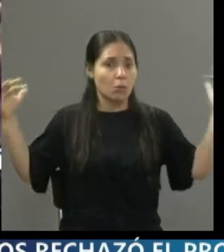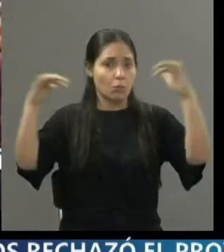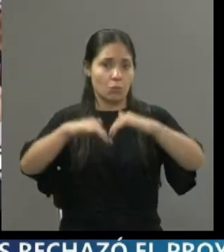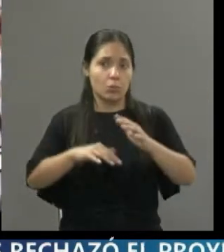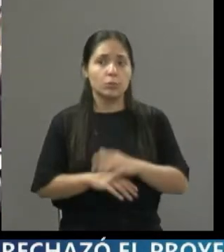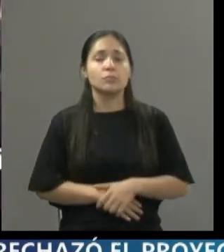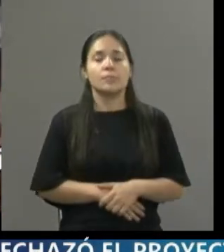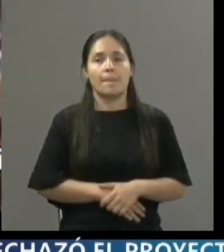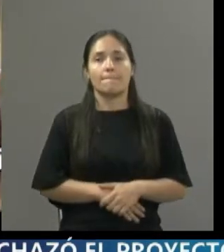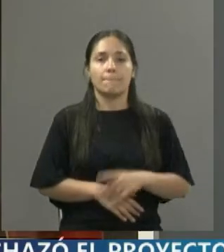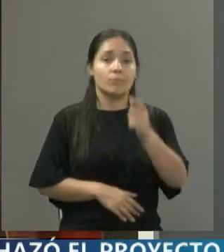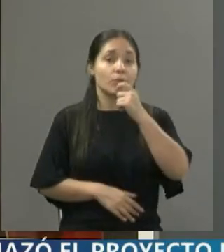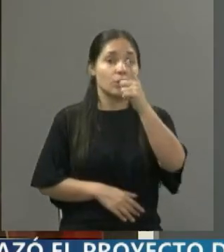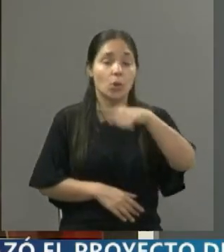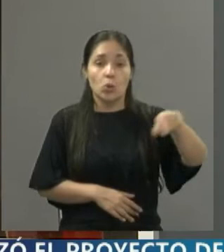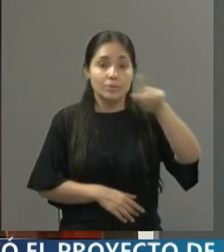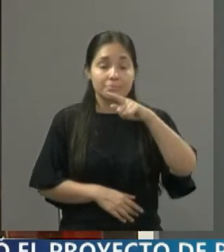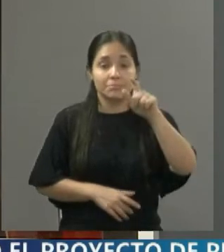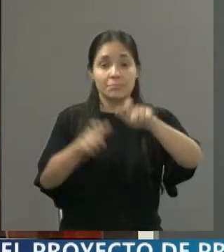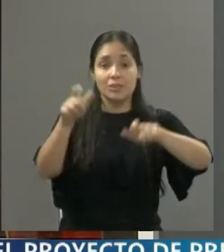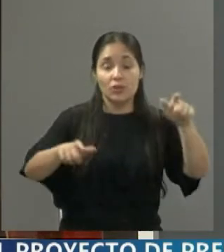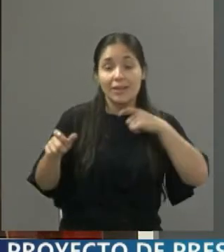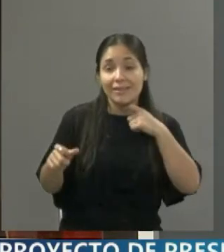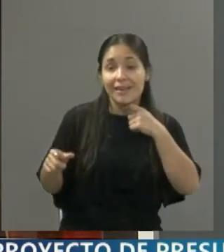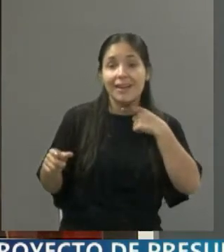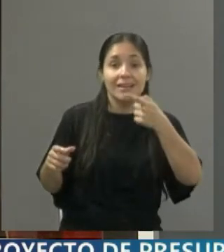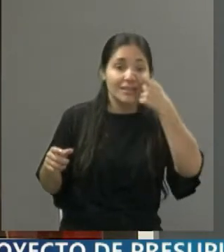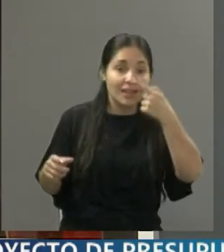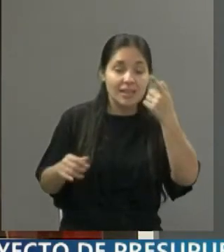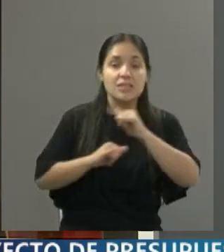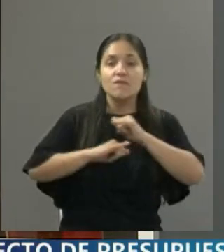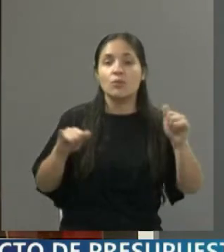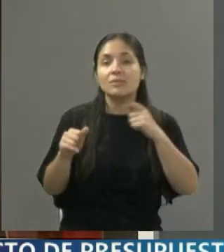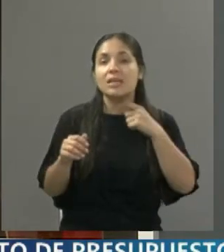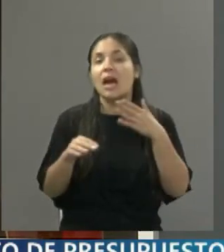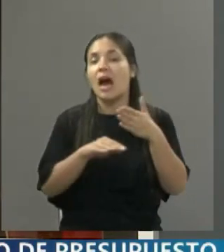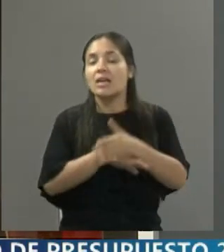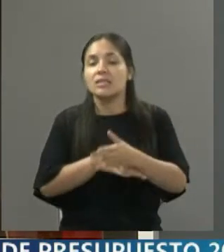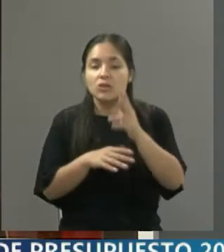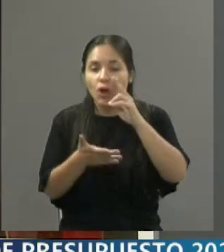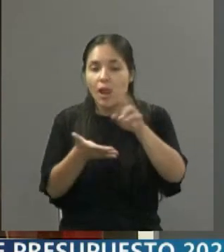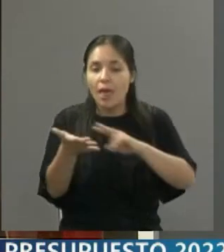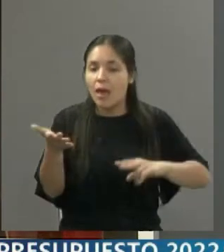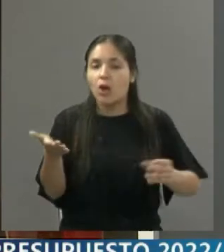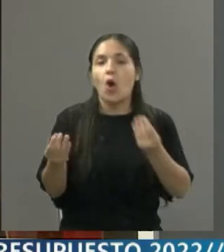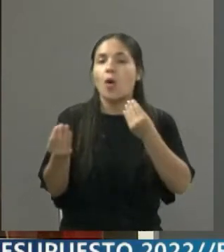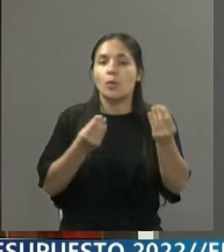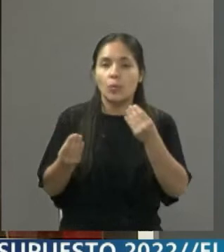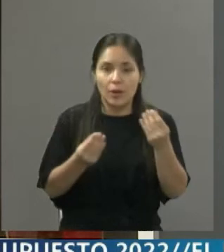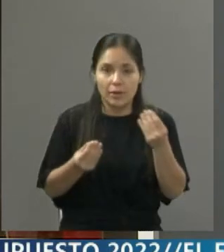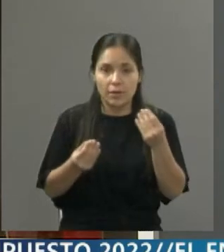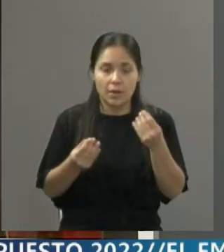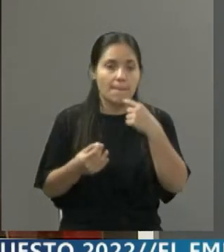el caso de que la gente pueda acceder, ¿cómo puede de alguna manera tener acceso, valga la redundancia, al documento? ¿Se puede? Y